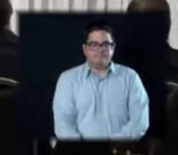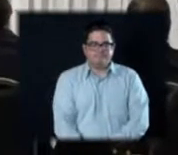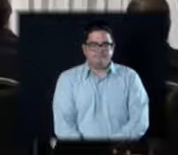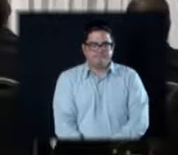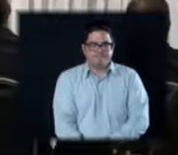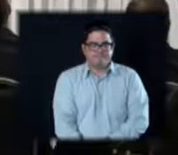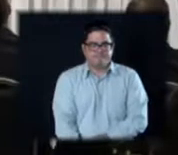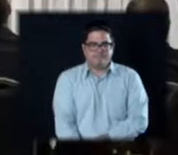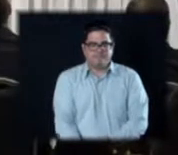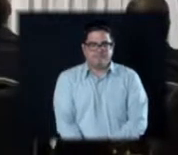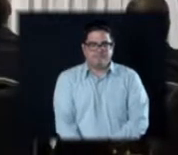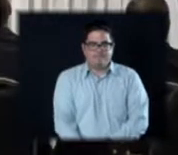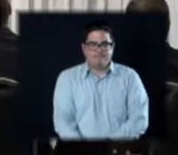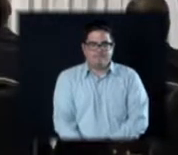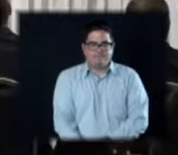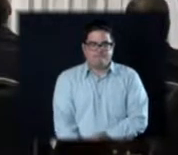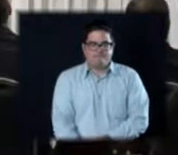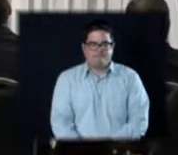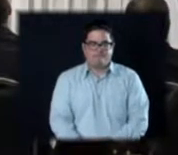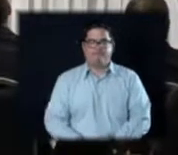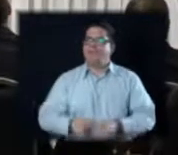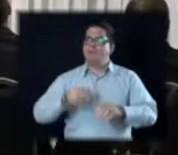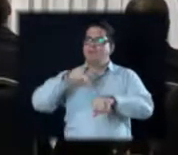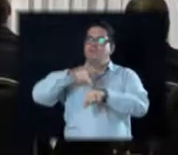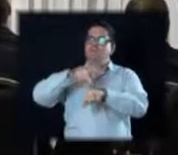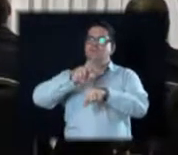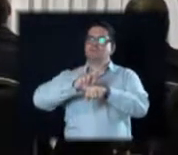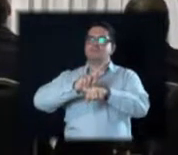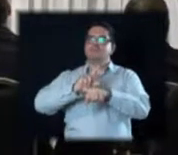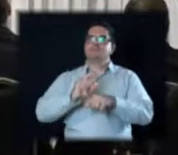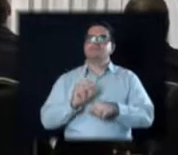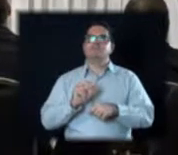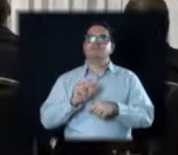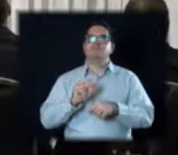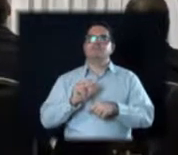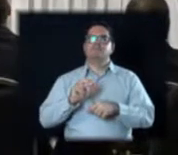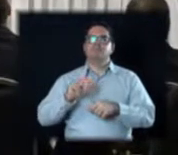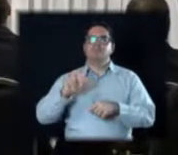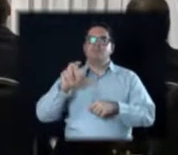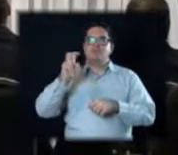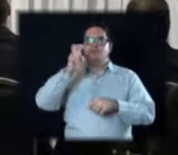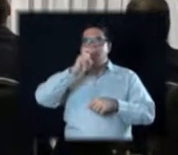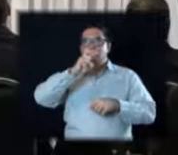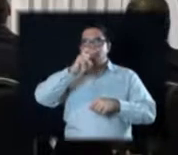ejemplo, la compañía de turismo, por ejemplo. ¿Ustedes consideran que